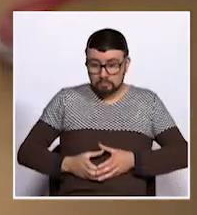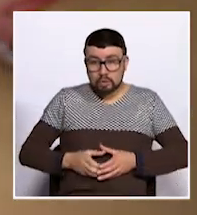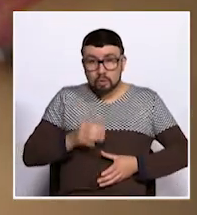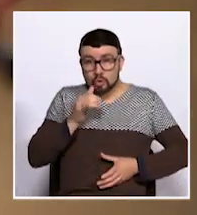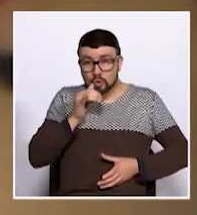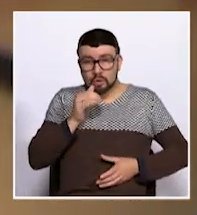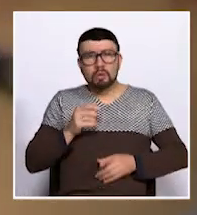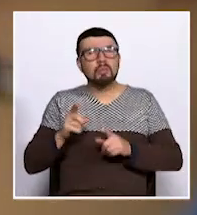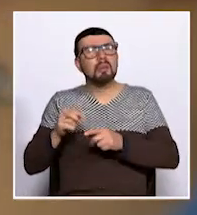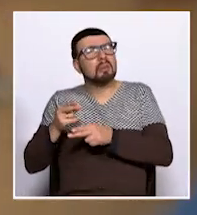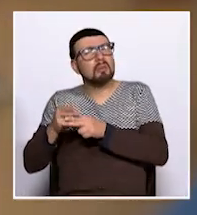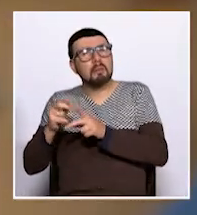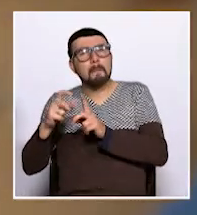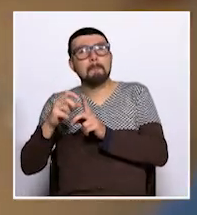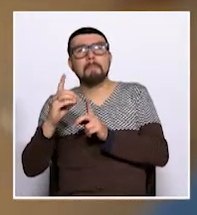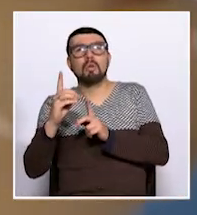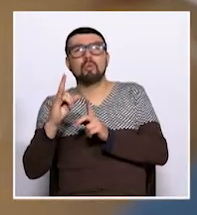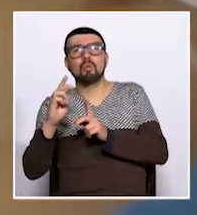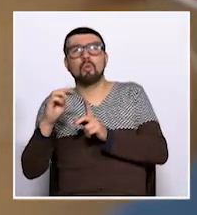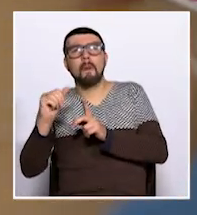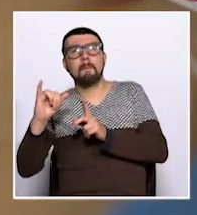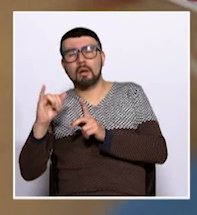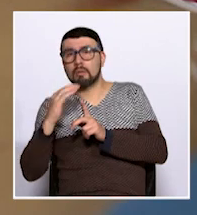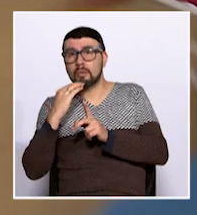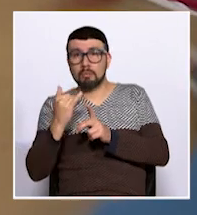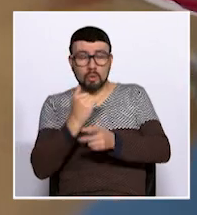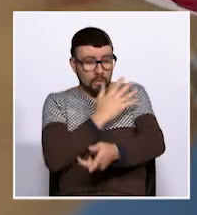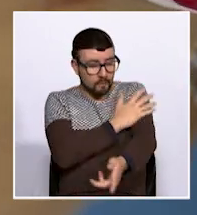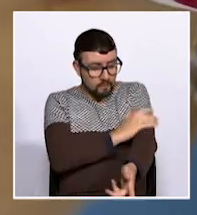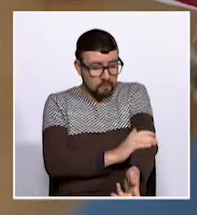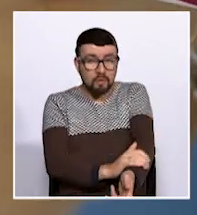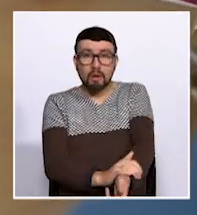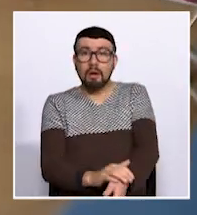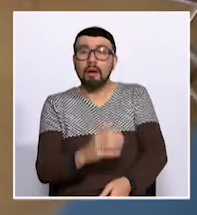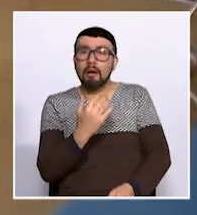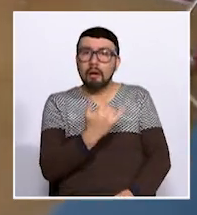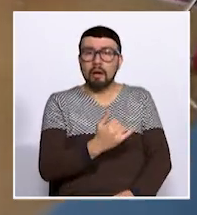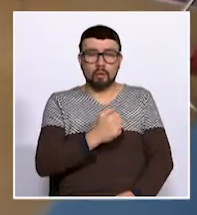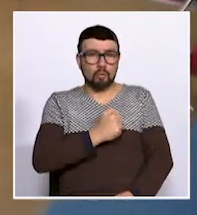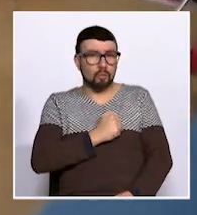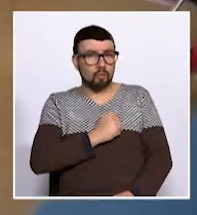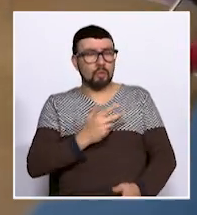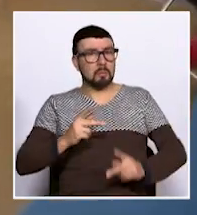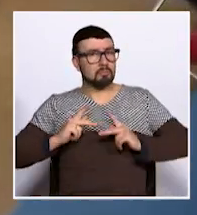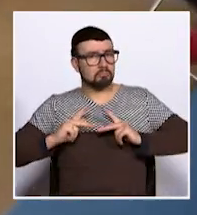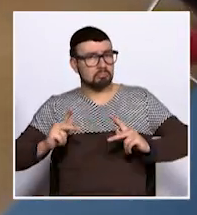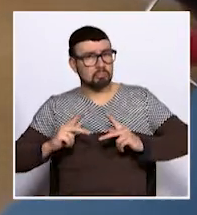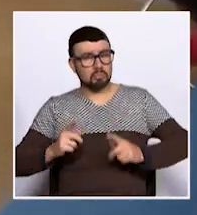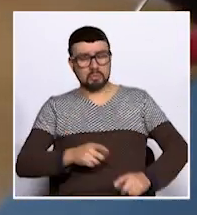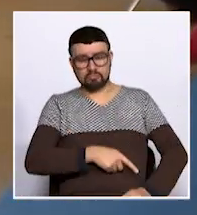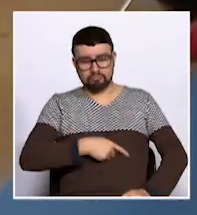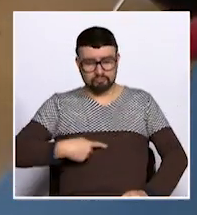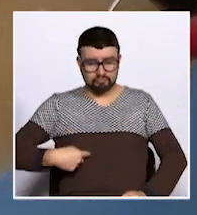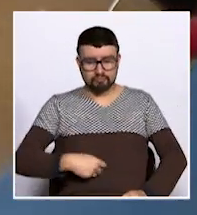Dumai, pero en los brazos encontramos el corazón, el pulmón, el intestino grueso.